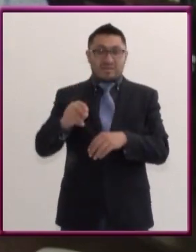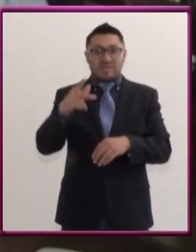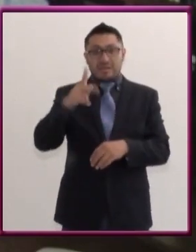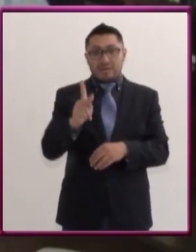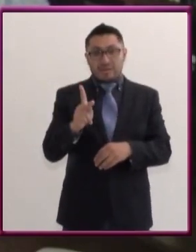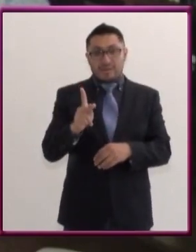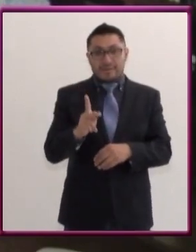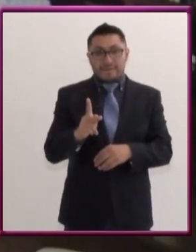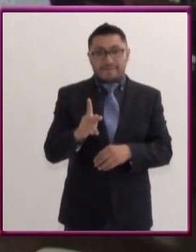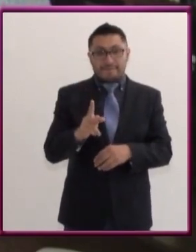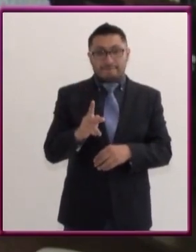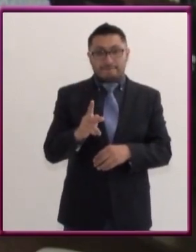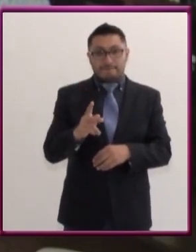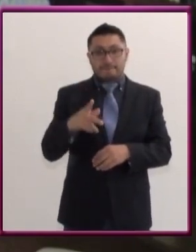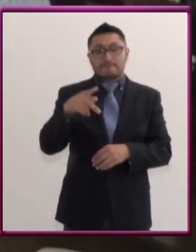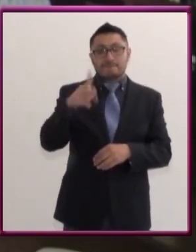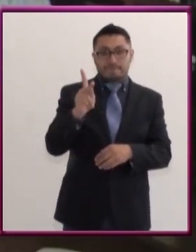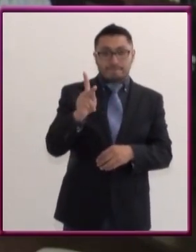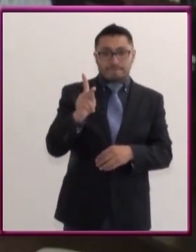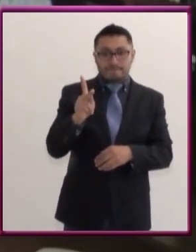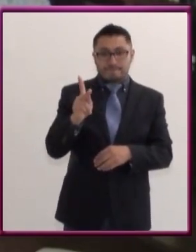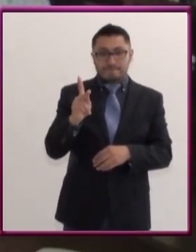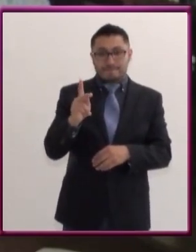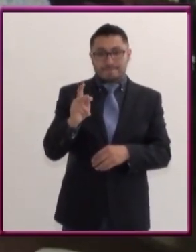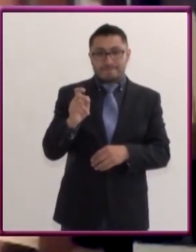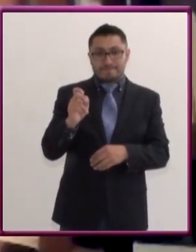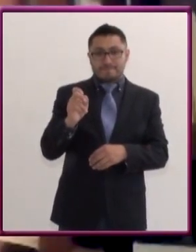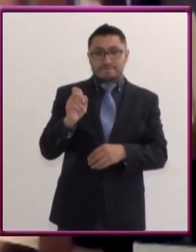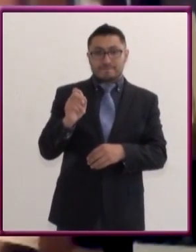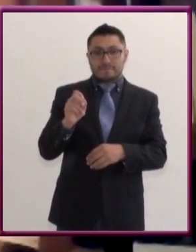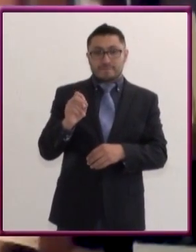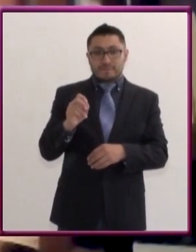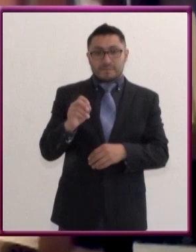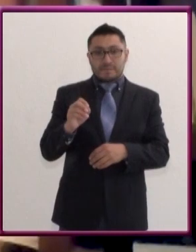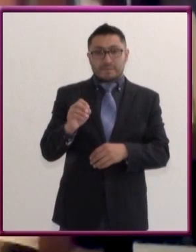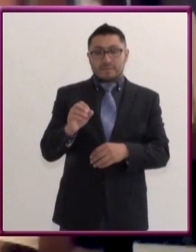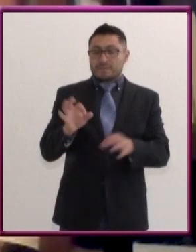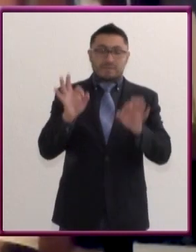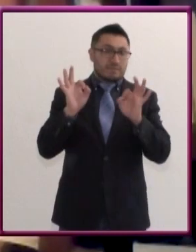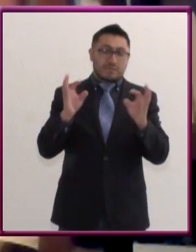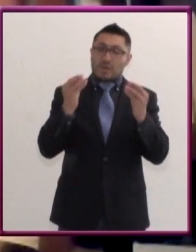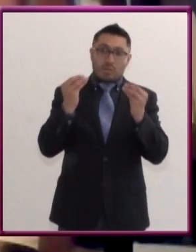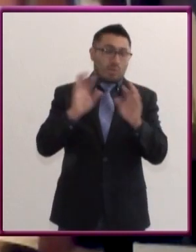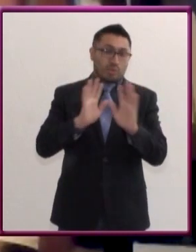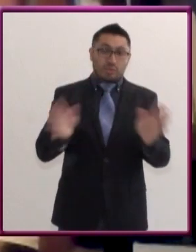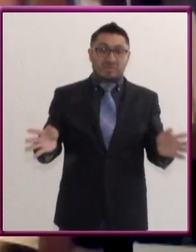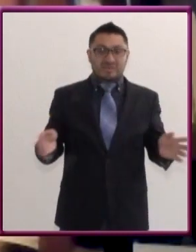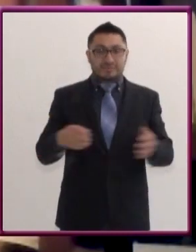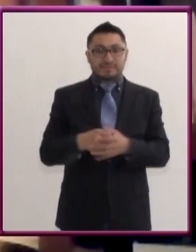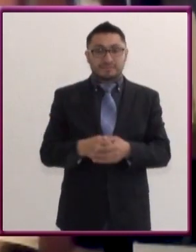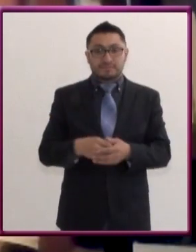Y ya pero con eso es lo suficiente aproximado, ¿no? Suficiente.